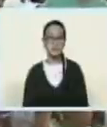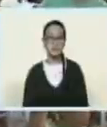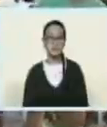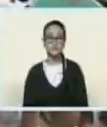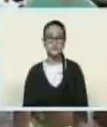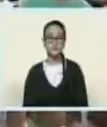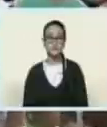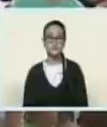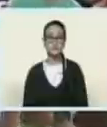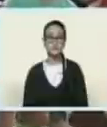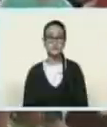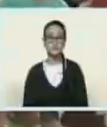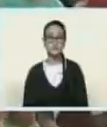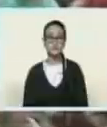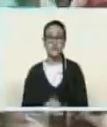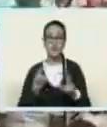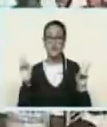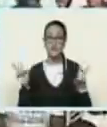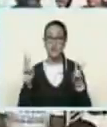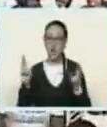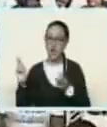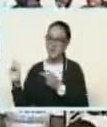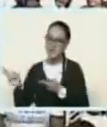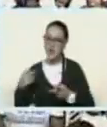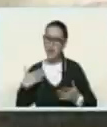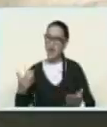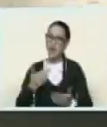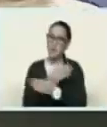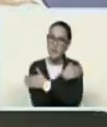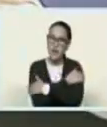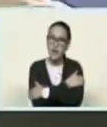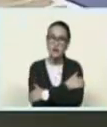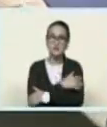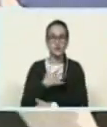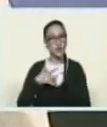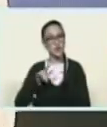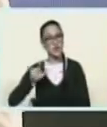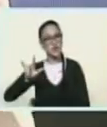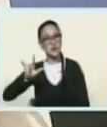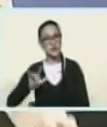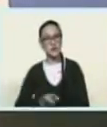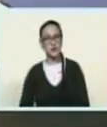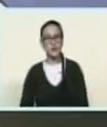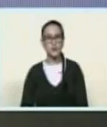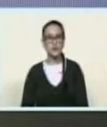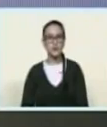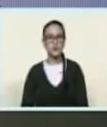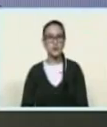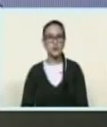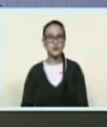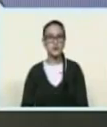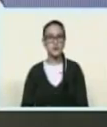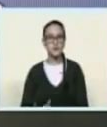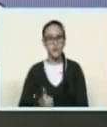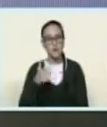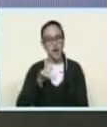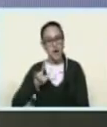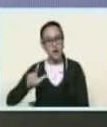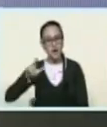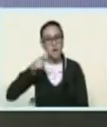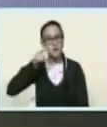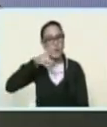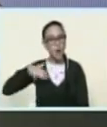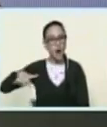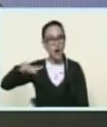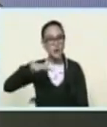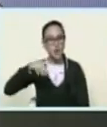¡Victoria! ¡Bienvenida! ¡Te abrazo! ¡Te quiero! Pero más quiero al pueblo, más